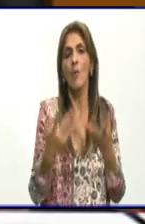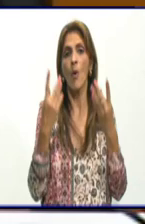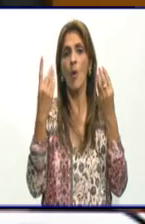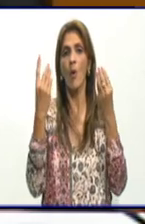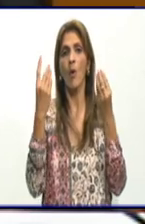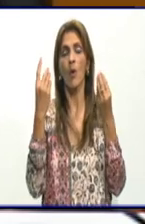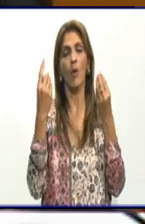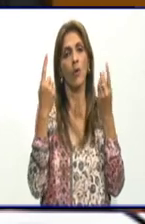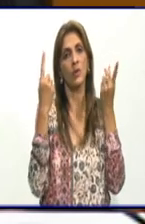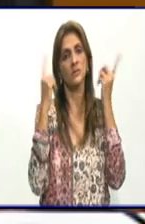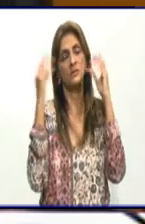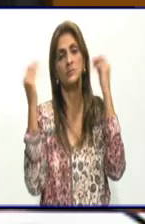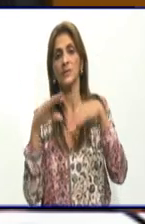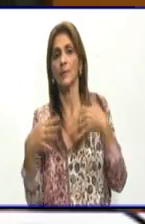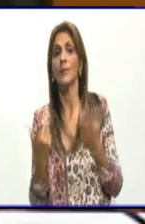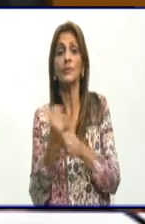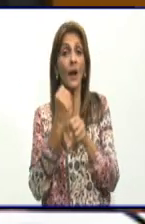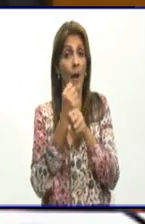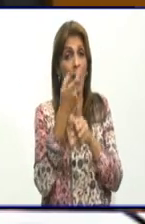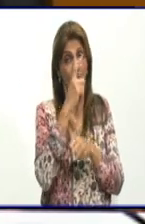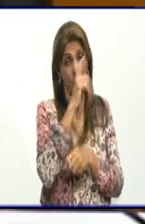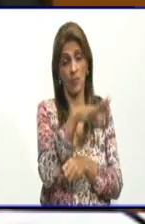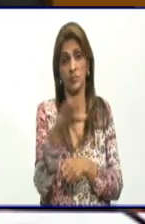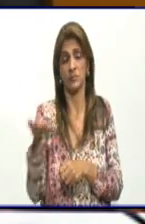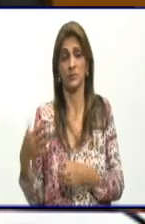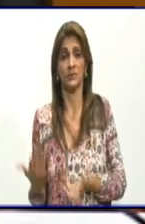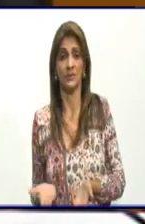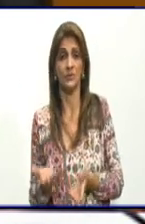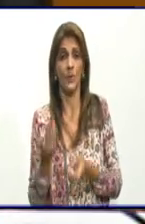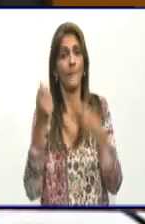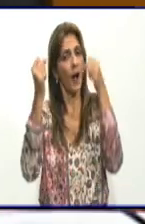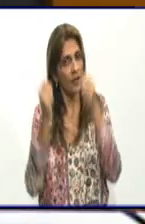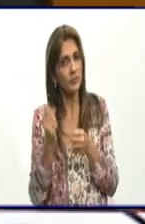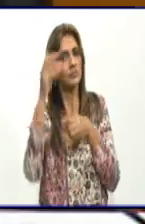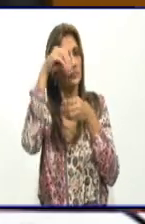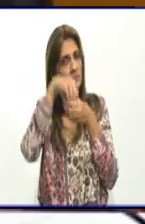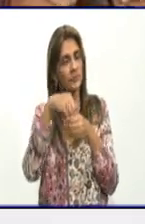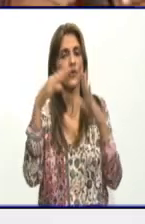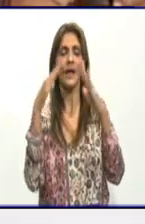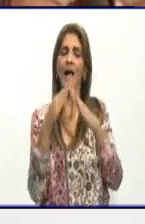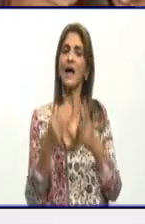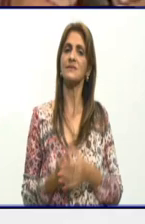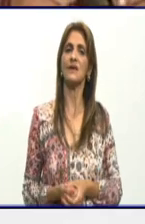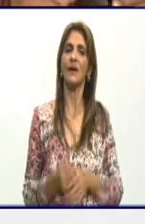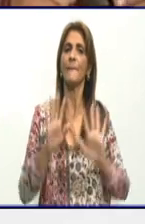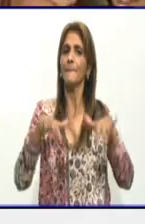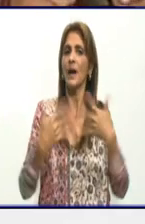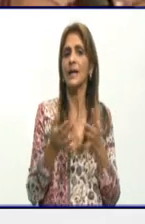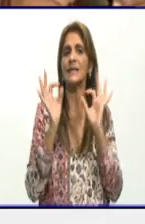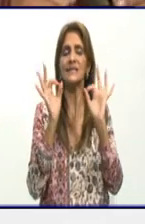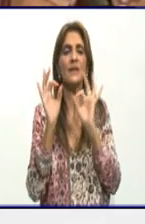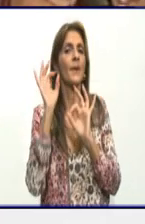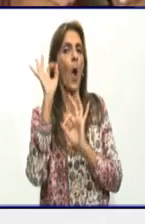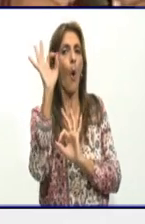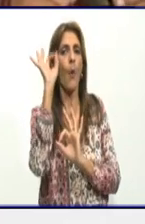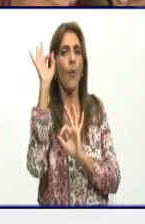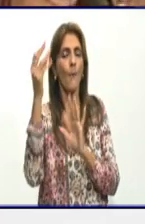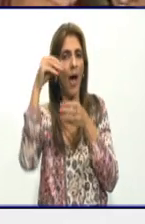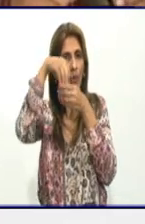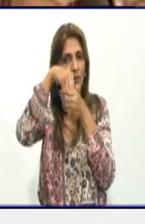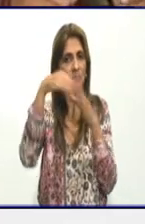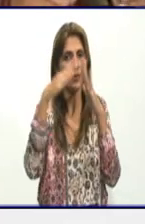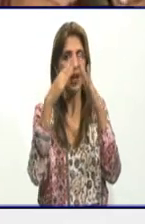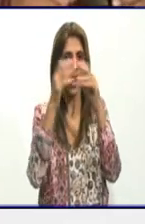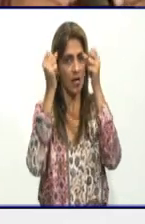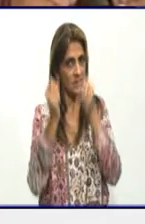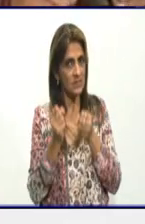cómo manejamos esta edad, qué hacer con estos niños de la edad dentro de casa para mantenerlos ocupados y que puedan permanecer dentro de la